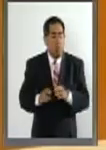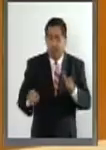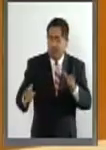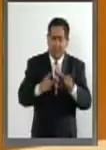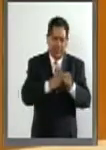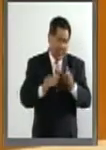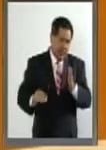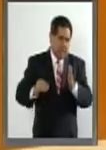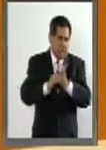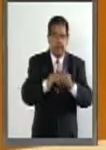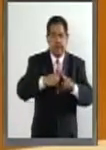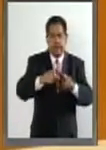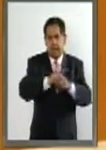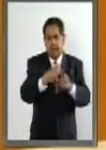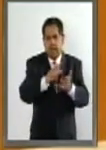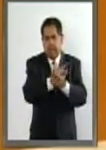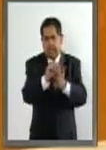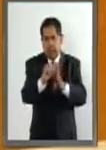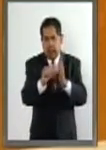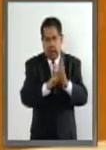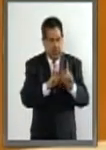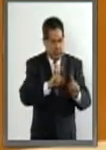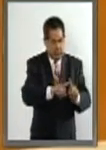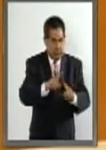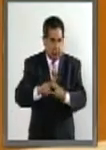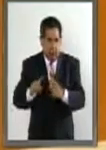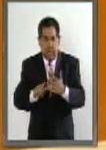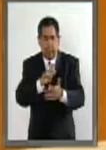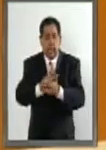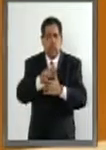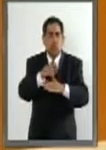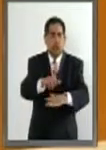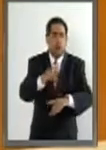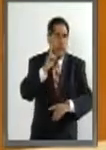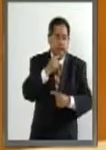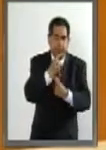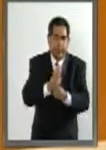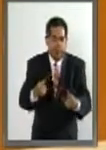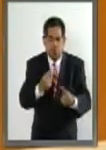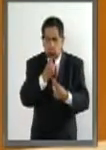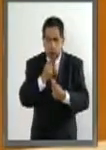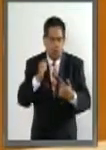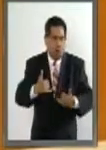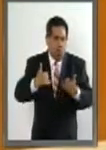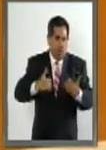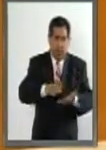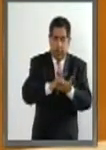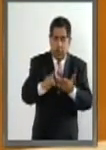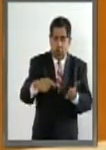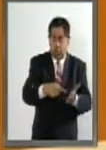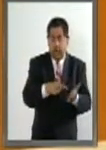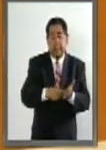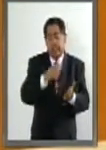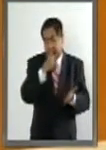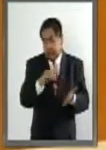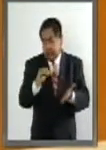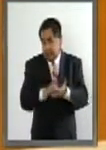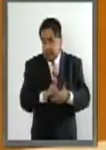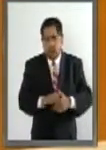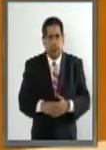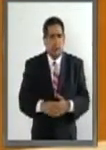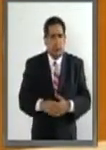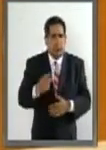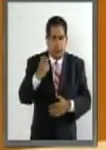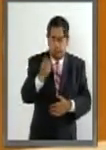previsto en diversos artículos de la Ley General de los Derechos de las Niñas y los Niños y los Adolescentes, por lo que